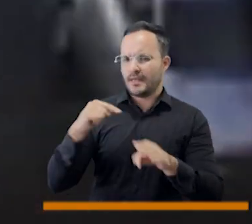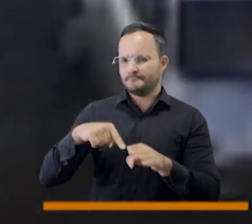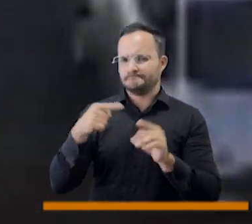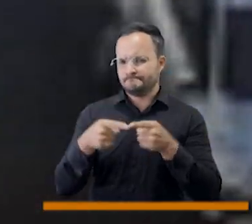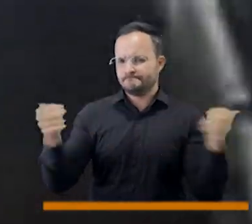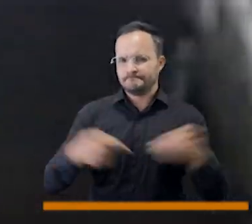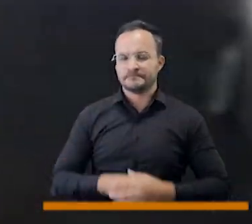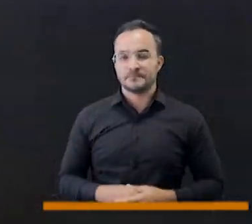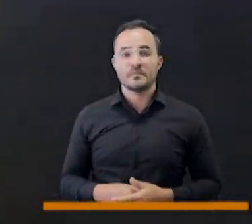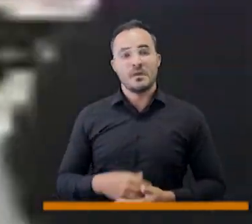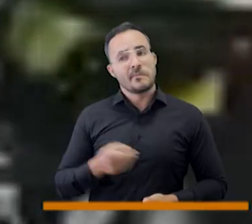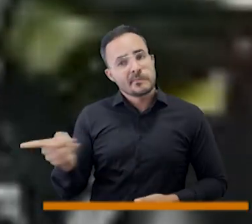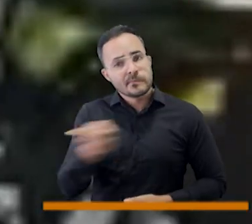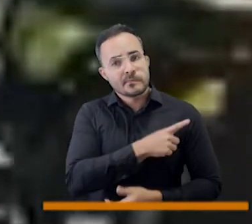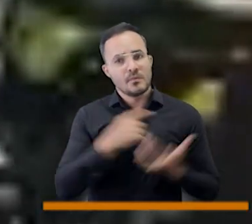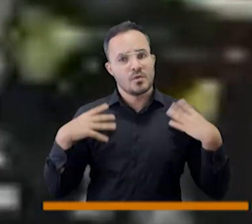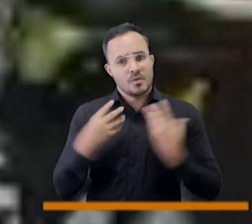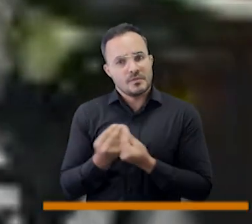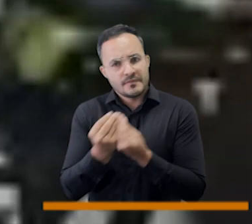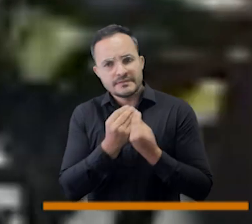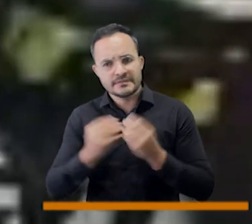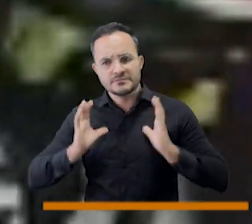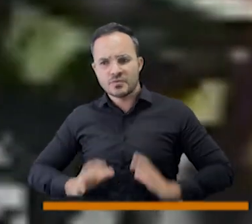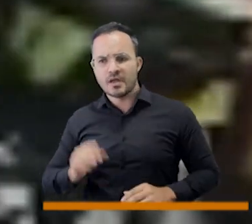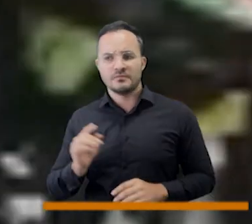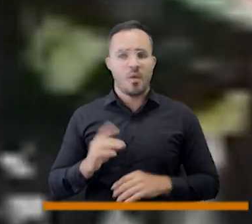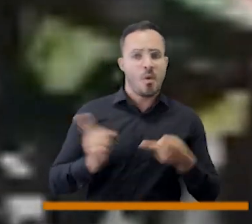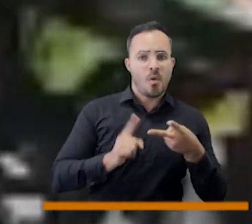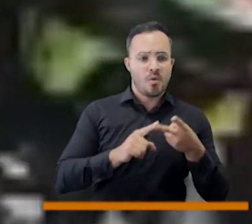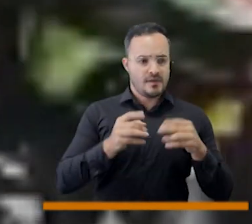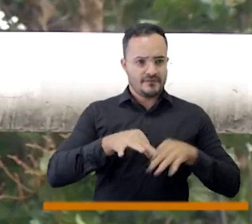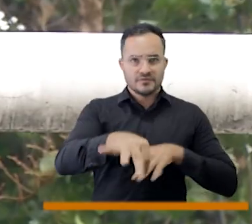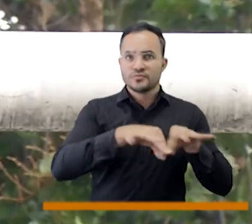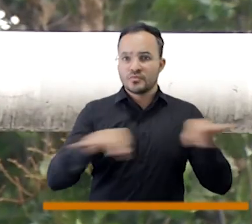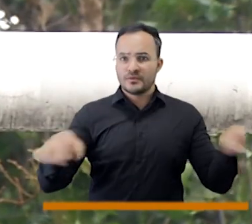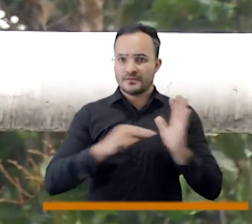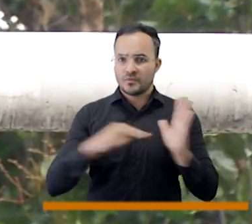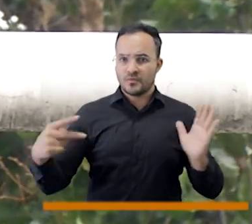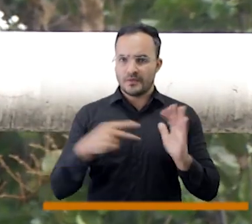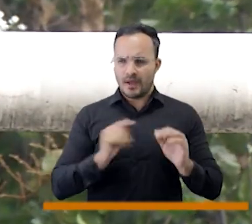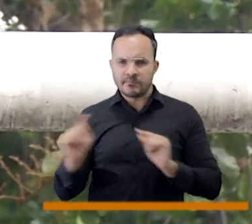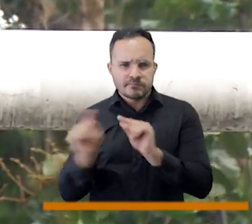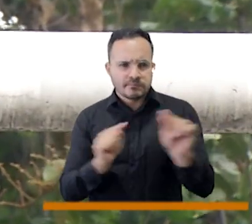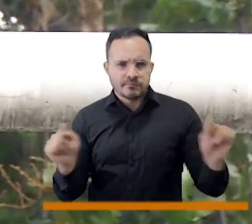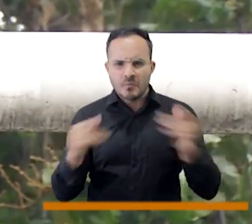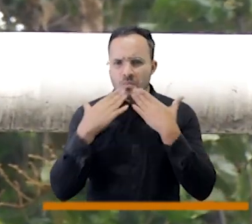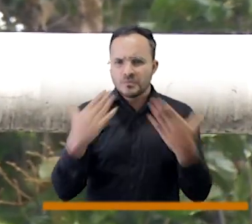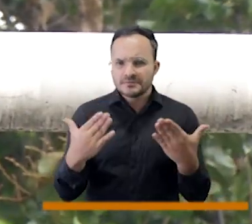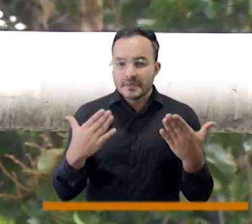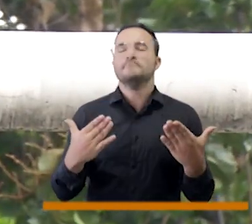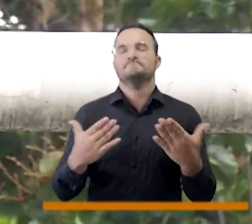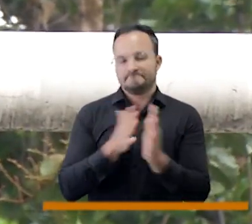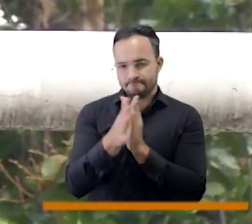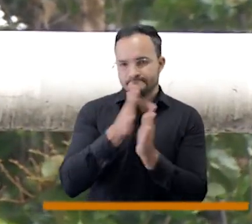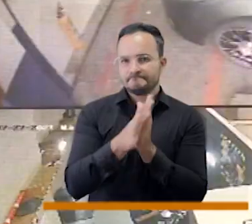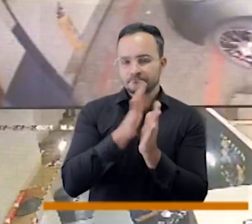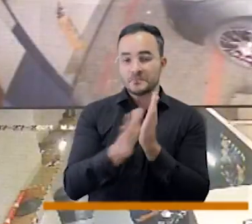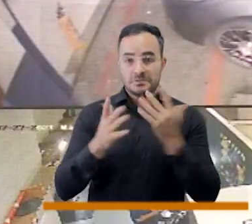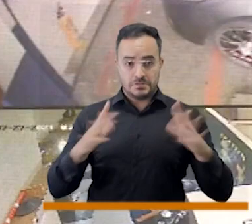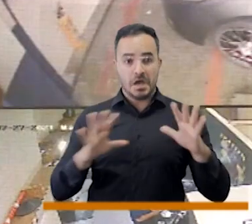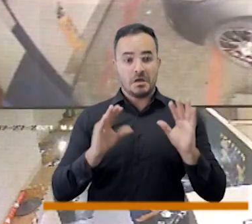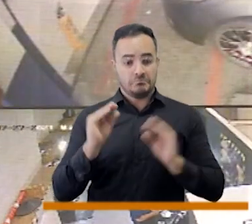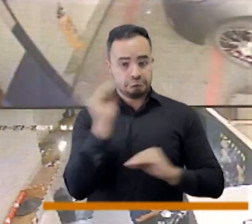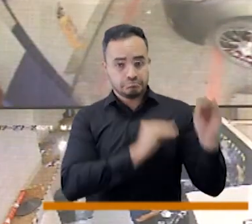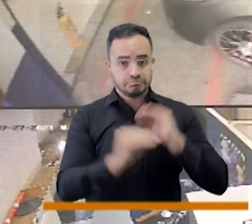La inversión en la participación y en la convivencia ciudadana, en la infraestructura tecnológica, entonces aquí